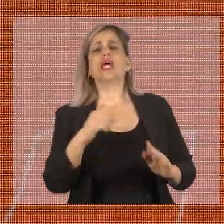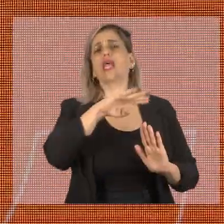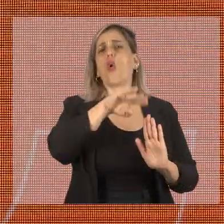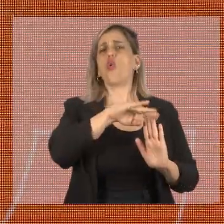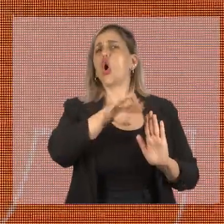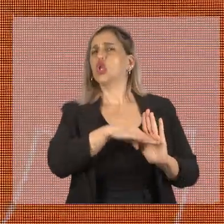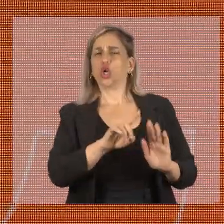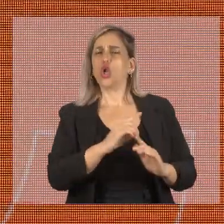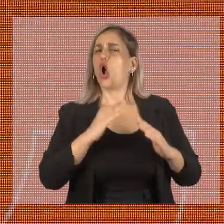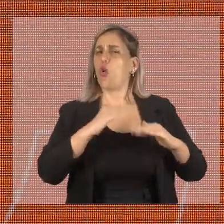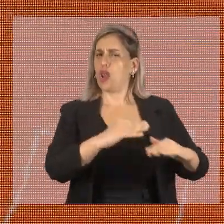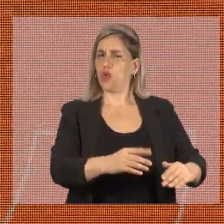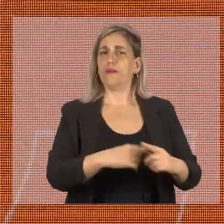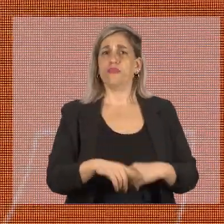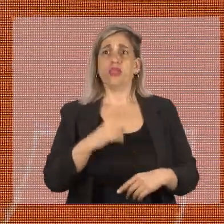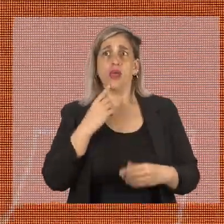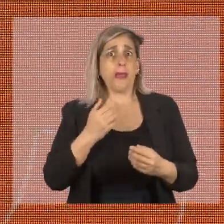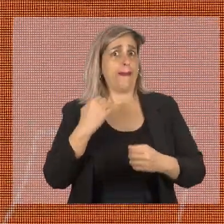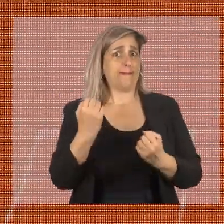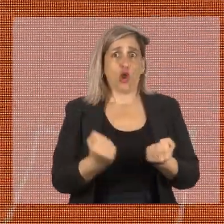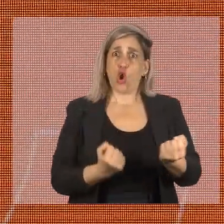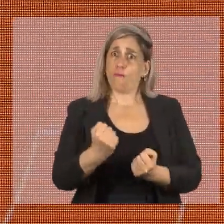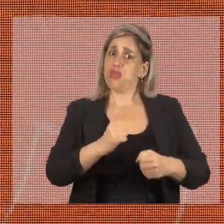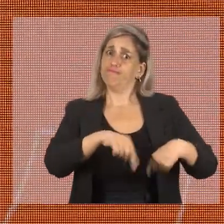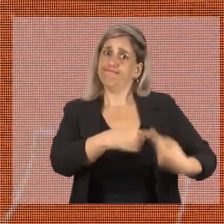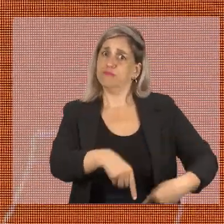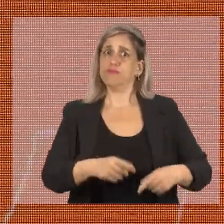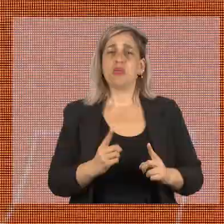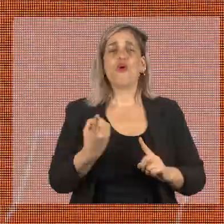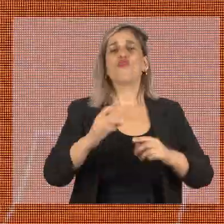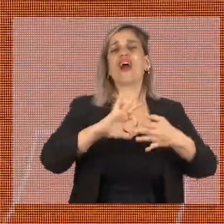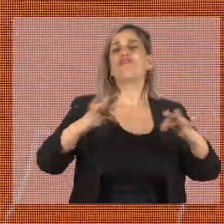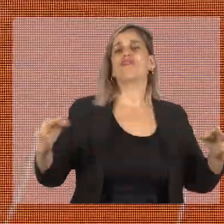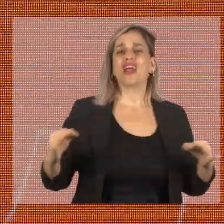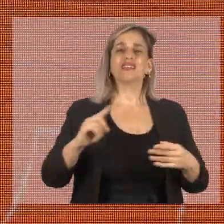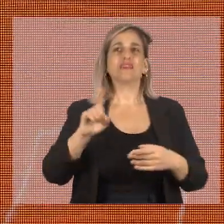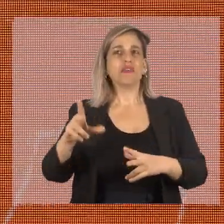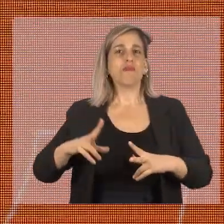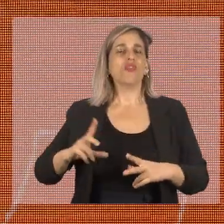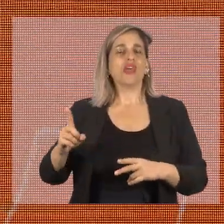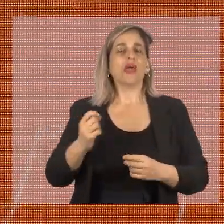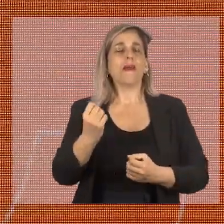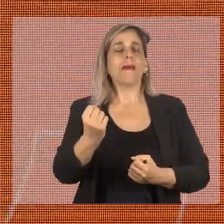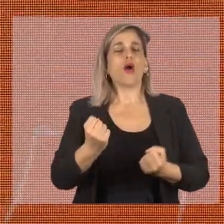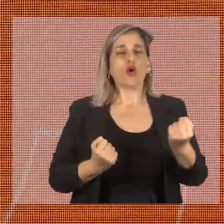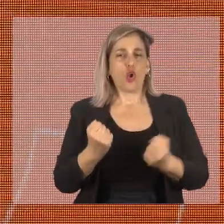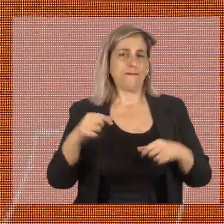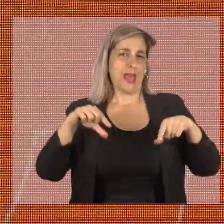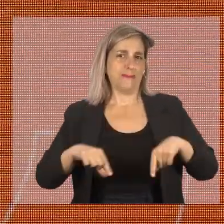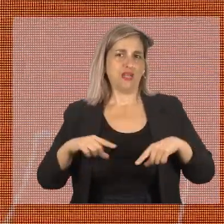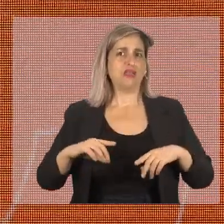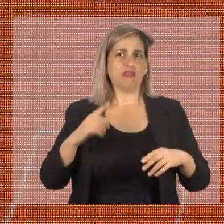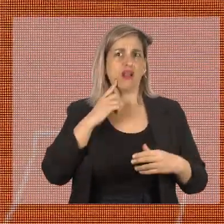importancia. Los motores de la economía prendido. Esa es una frase de Azucena que